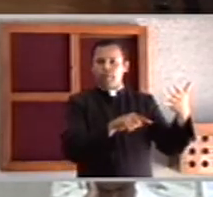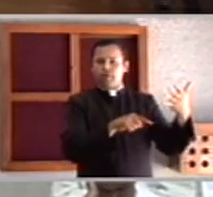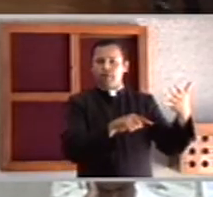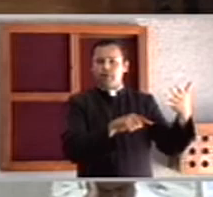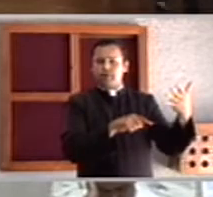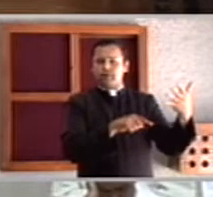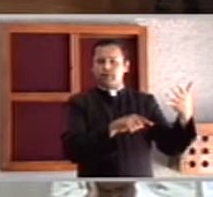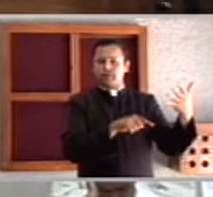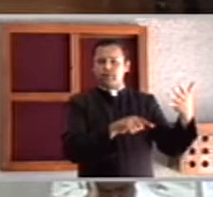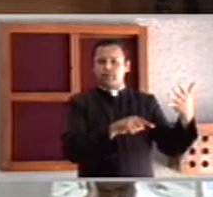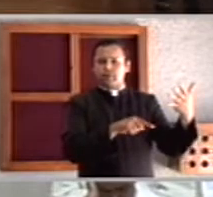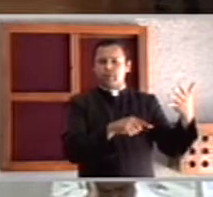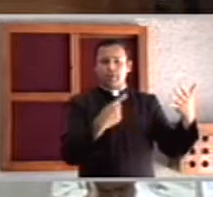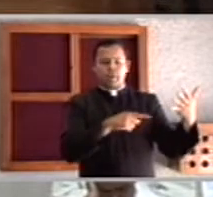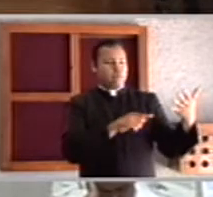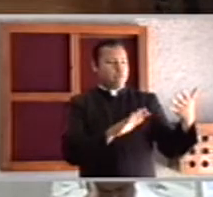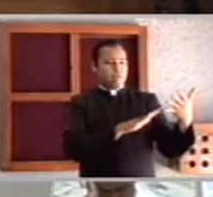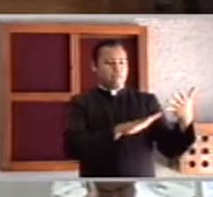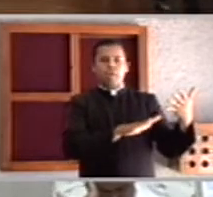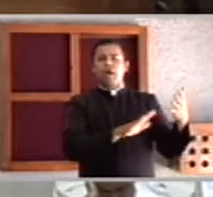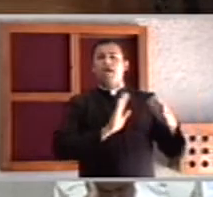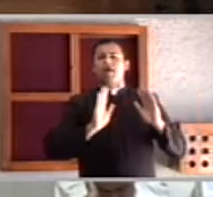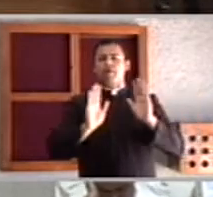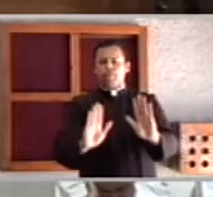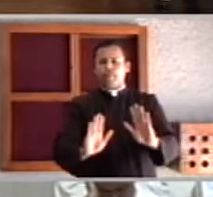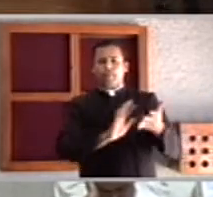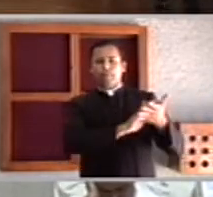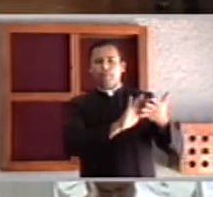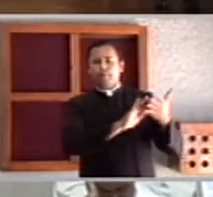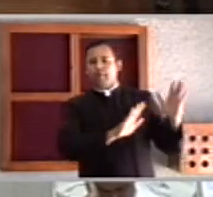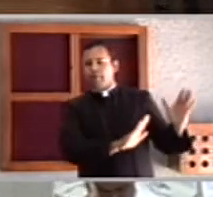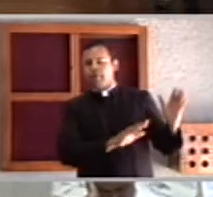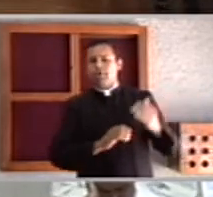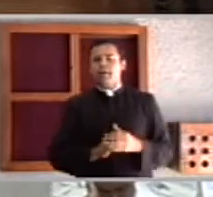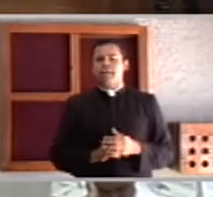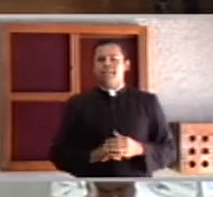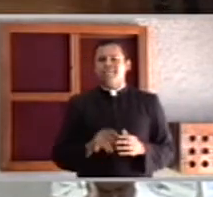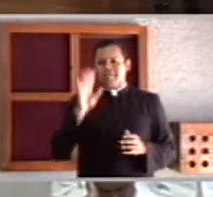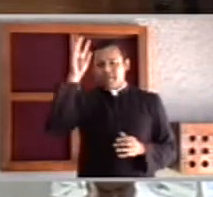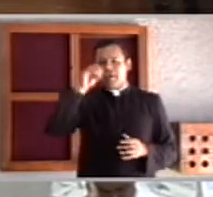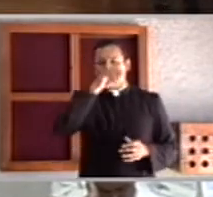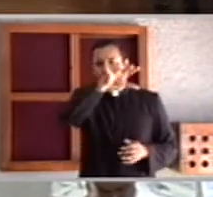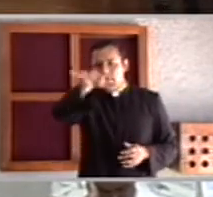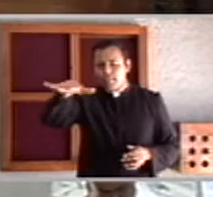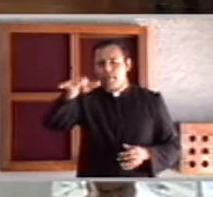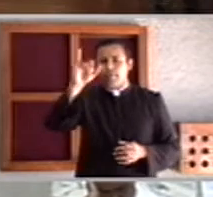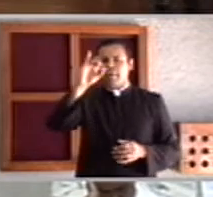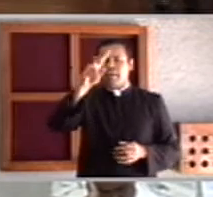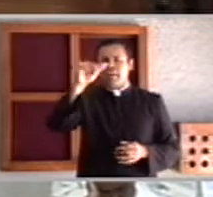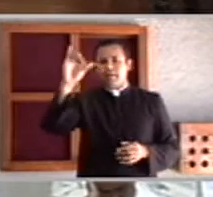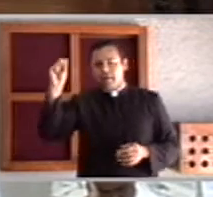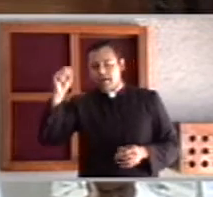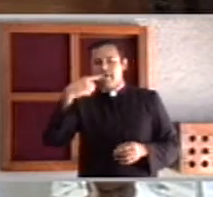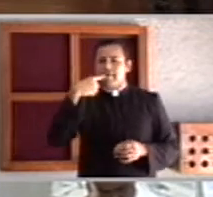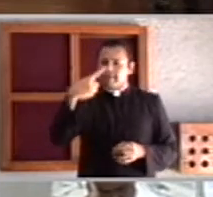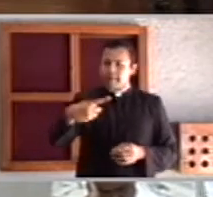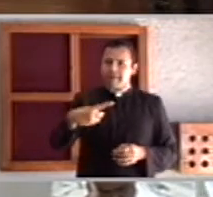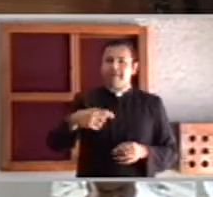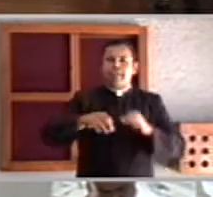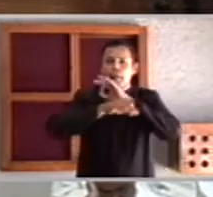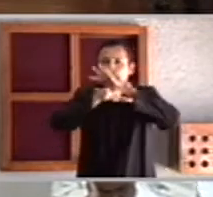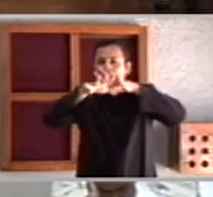Interrumpe aquella parte en la que el profeta, además de anunciar el año